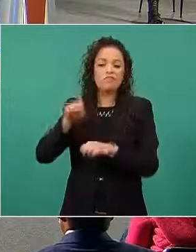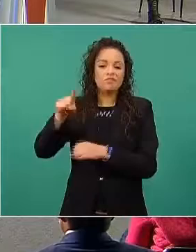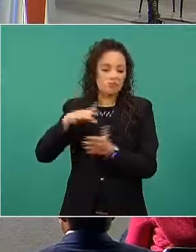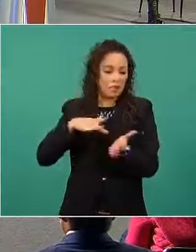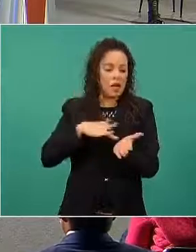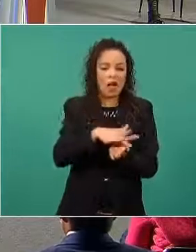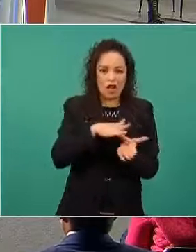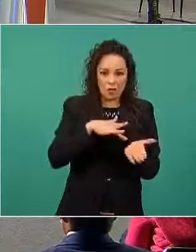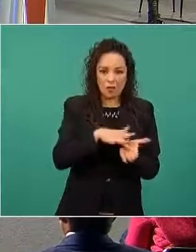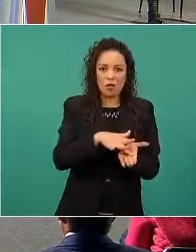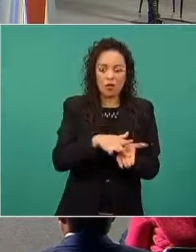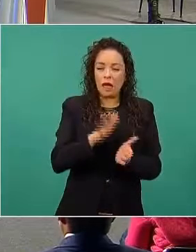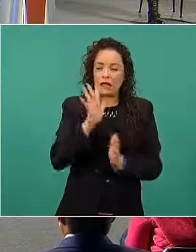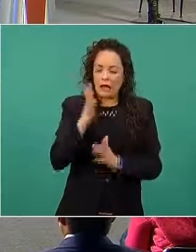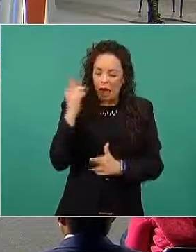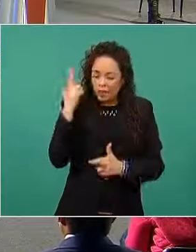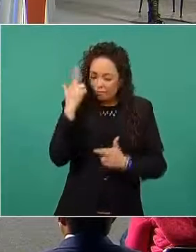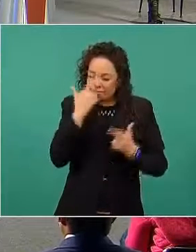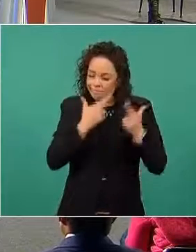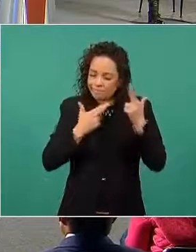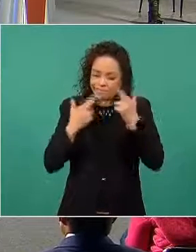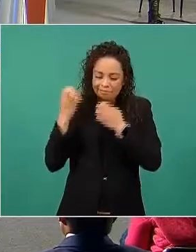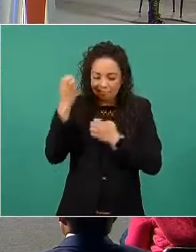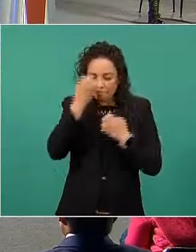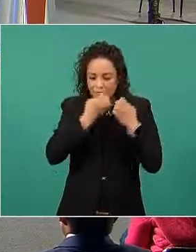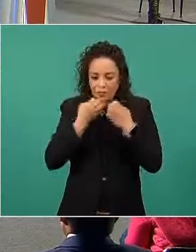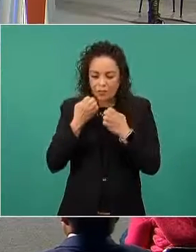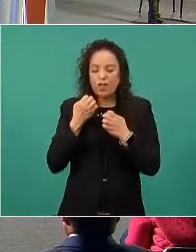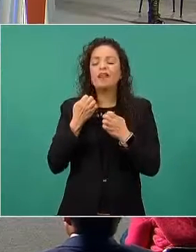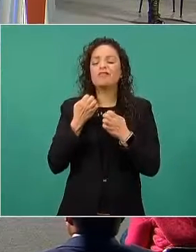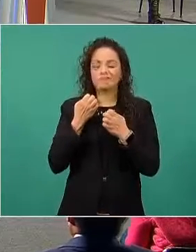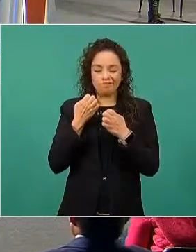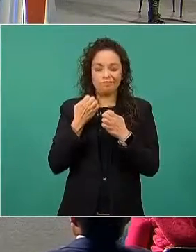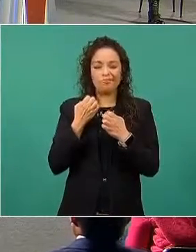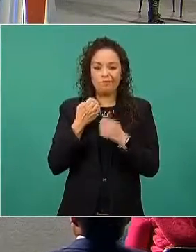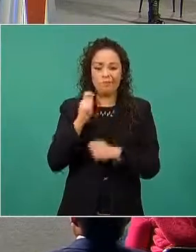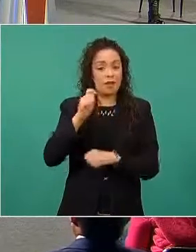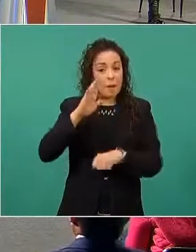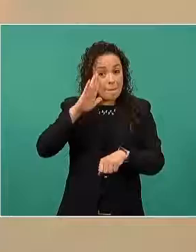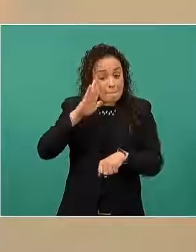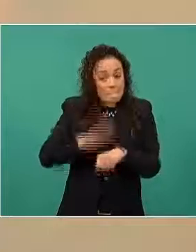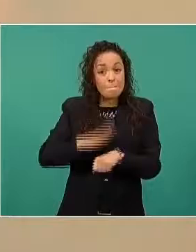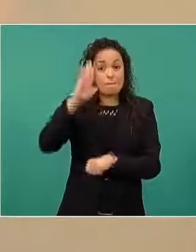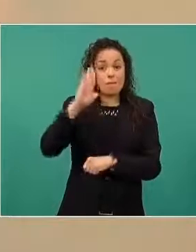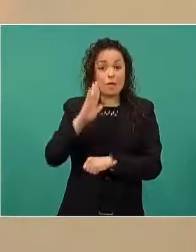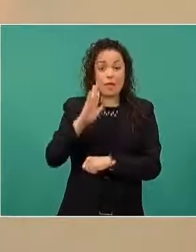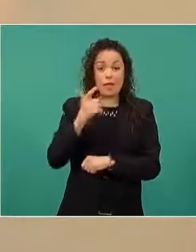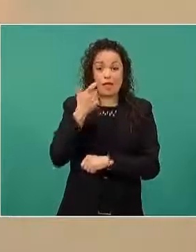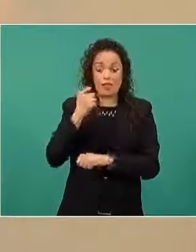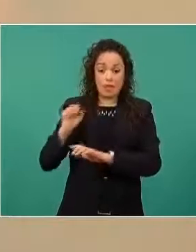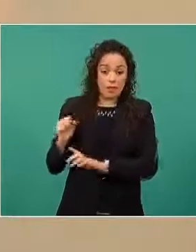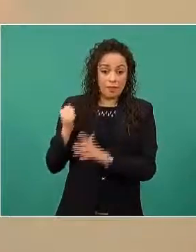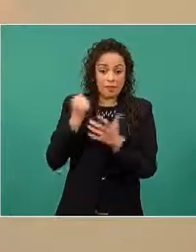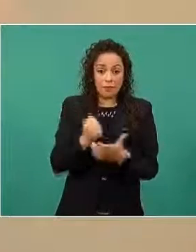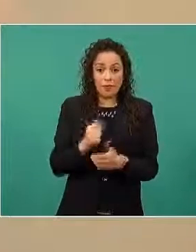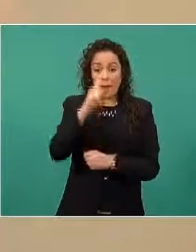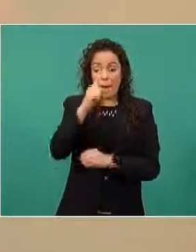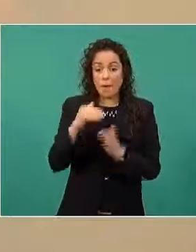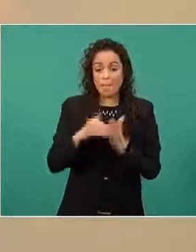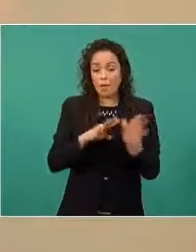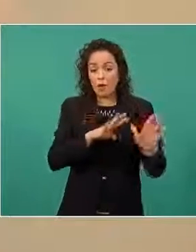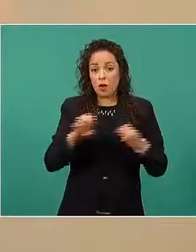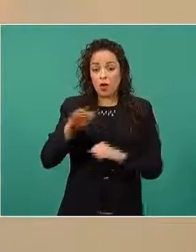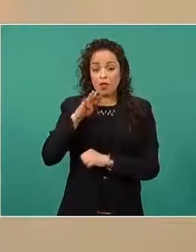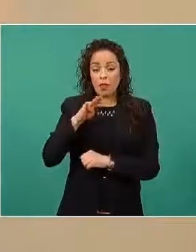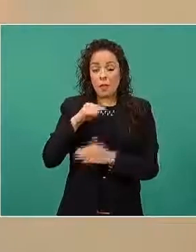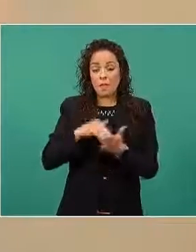análisis y hemos concluido que con una inversión adicional de 1.459 millones